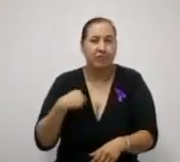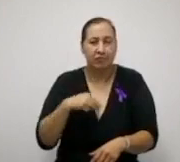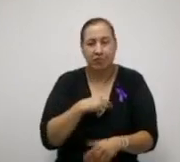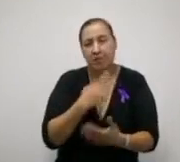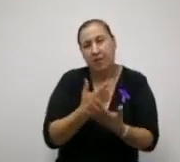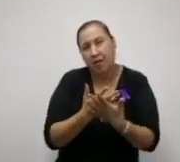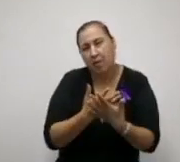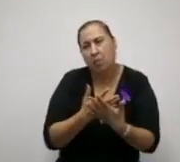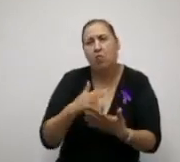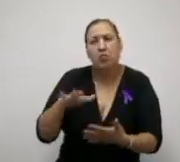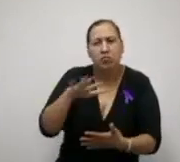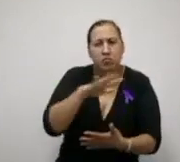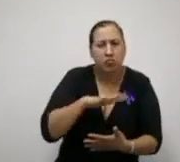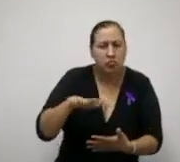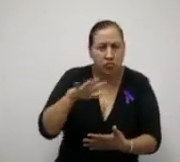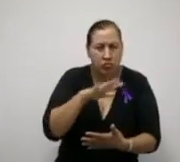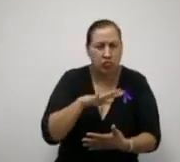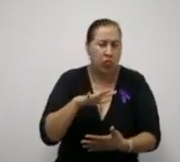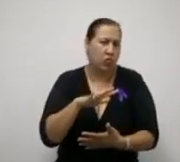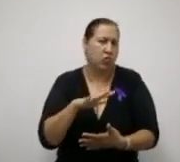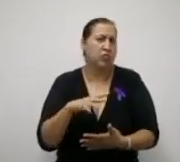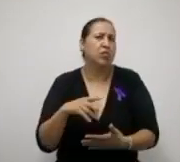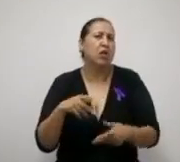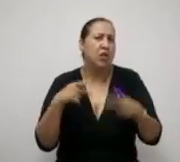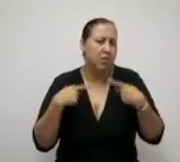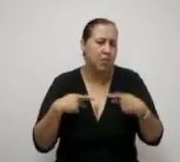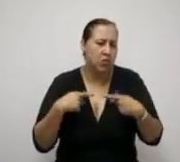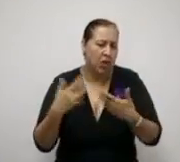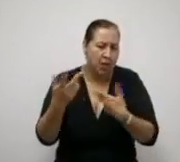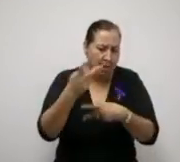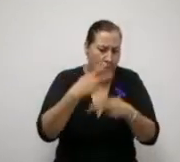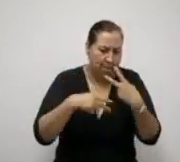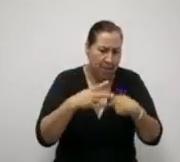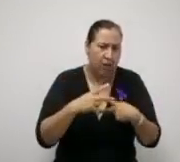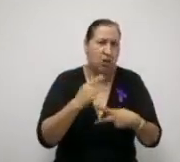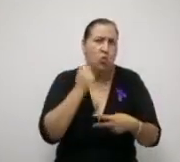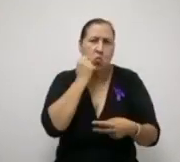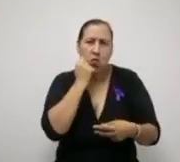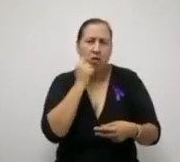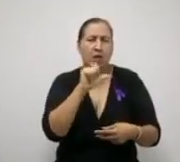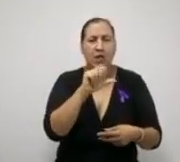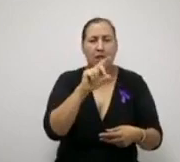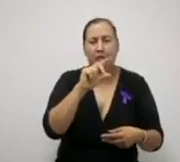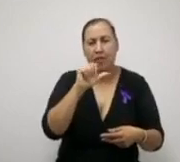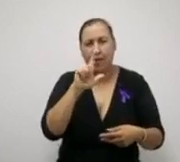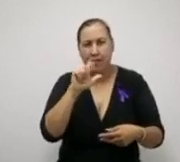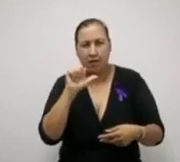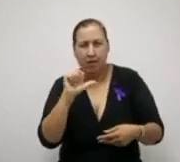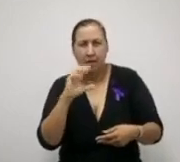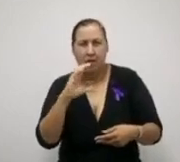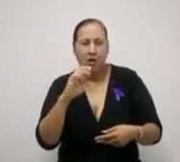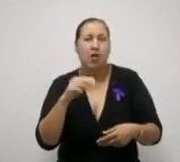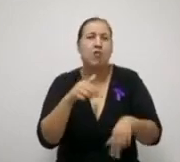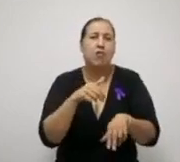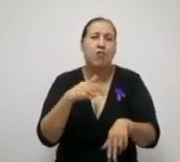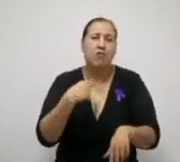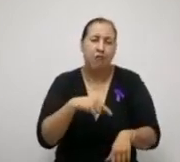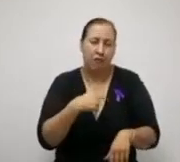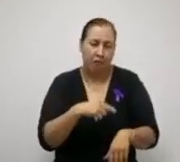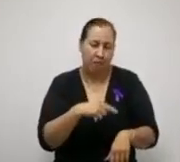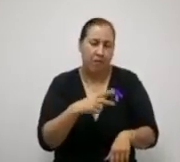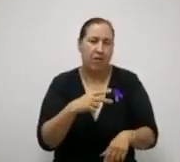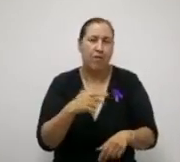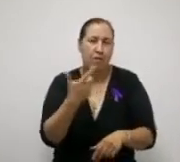este tipo de campañas. Entonces, en cuanto a la vacuna Abdala, para si sirve a las nuevas cepas del virus, igual que todas las